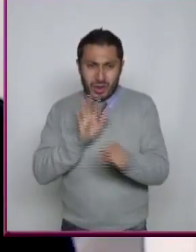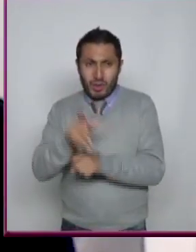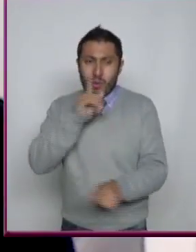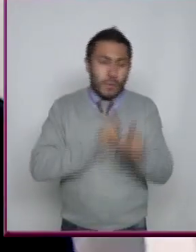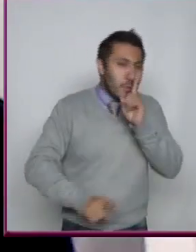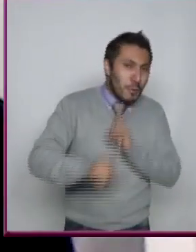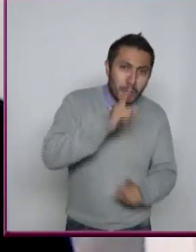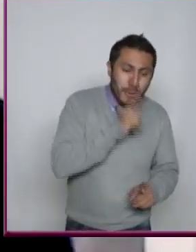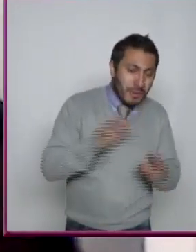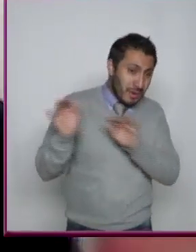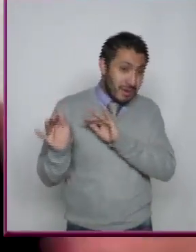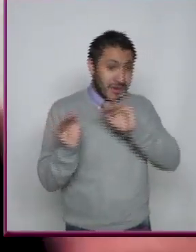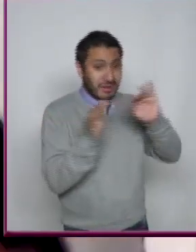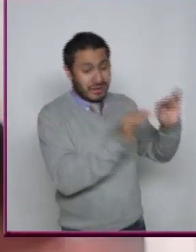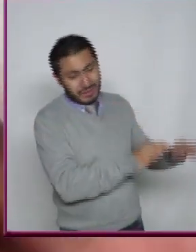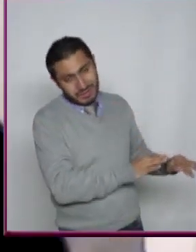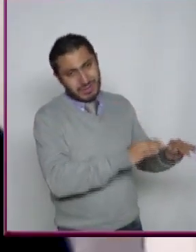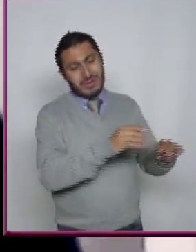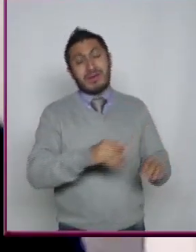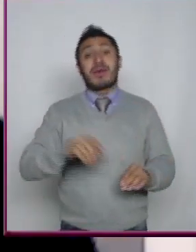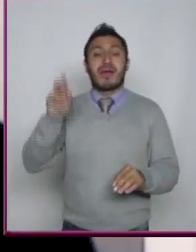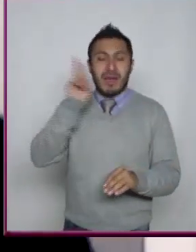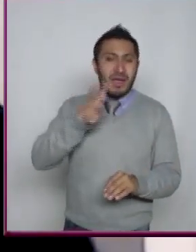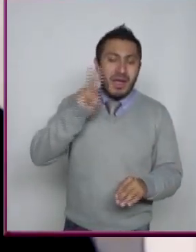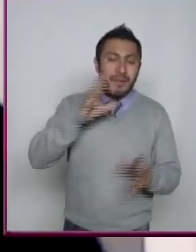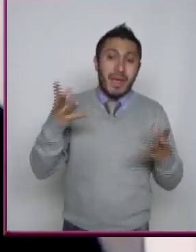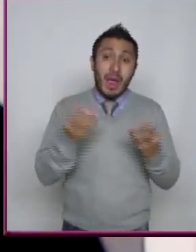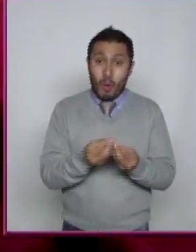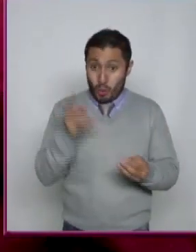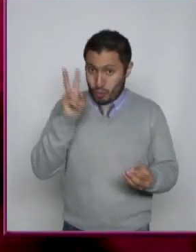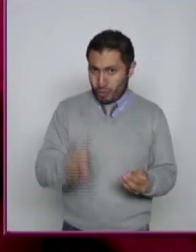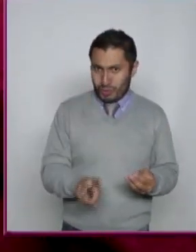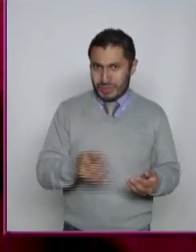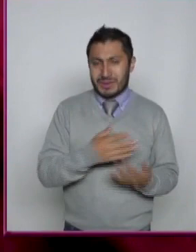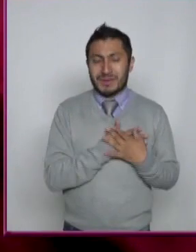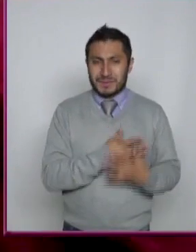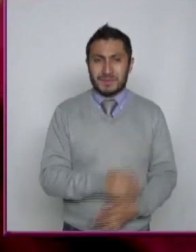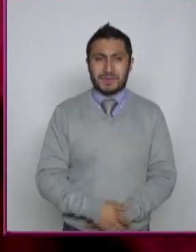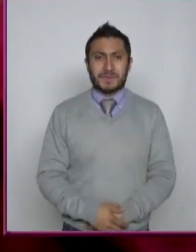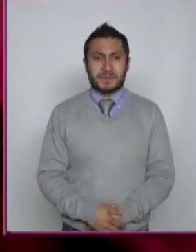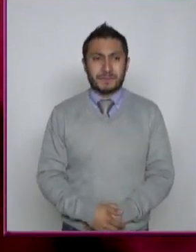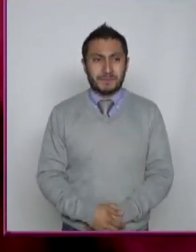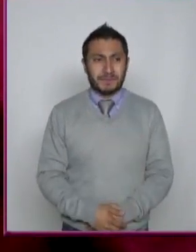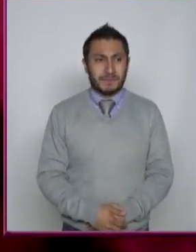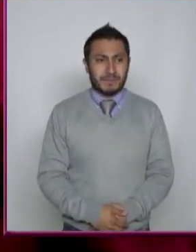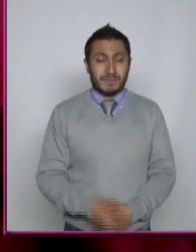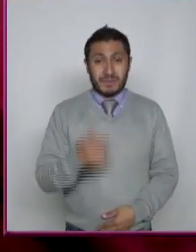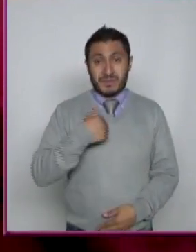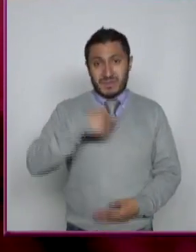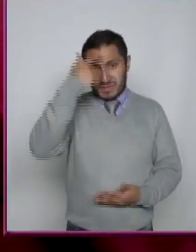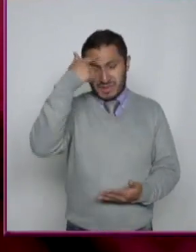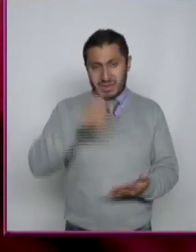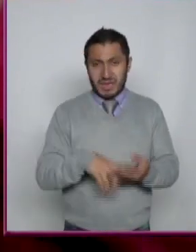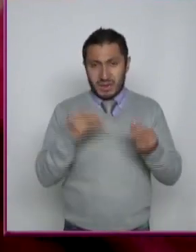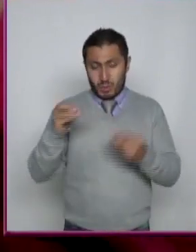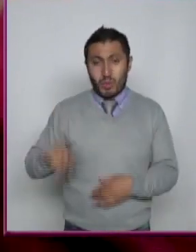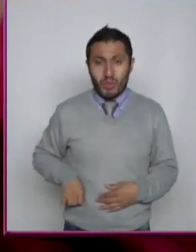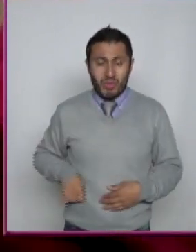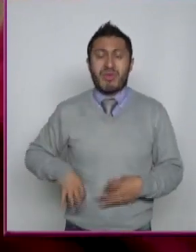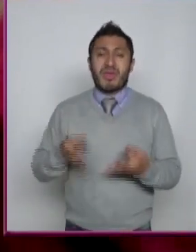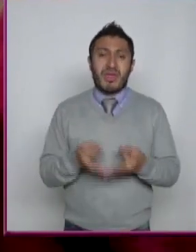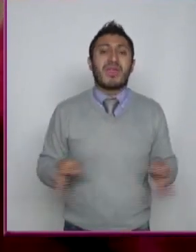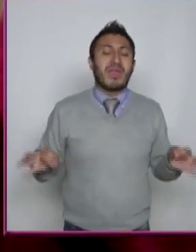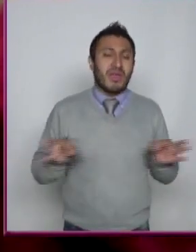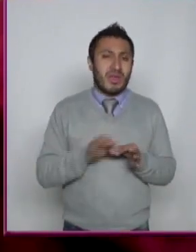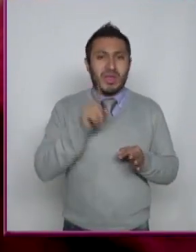hay que muchas veces romperlos y ver qué construimos encima de ellos. César, me parece muy interesante y muy importante todo esto